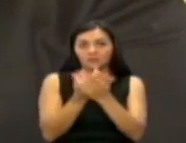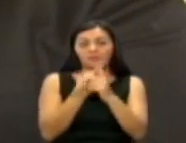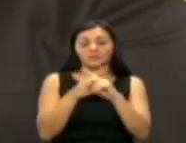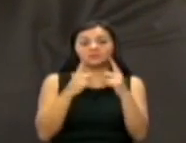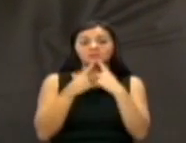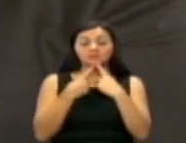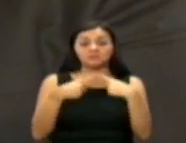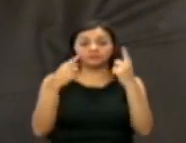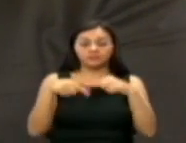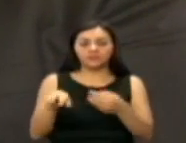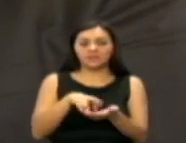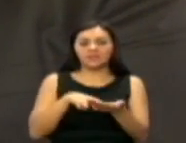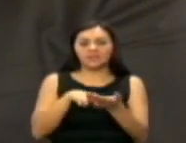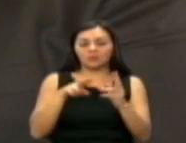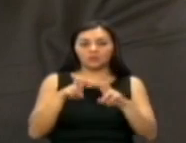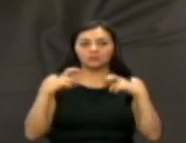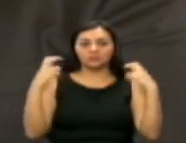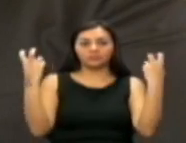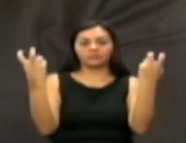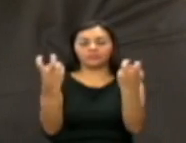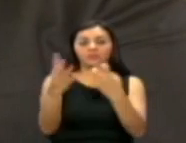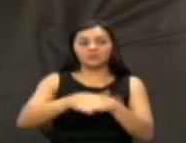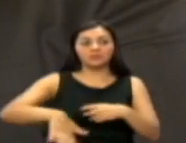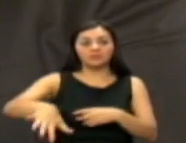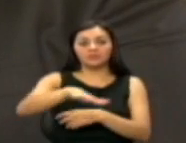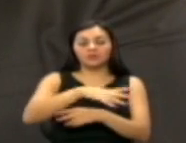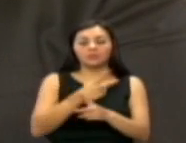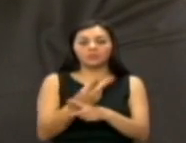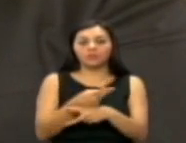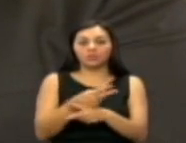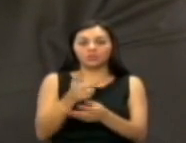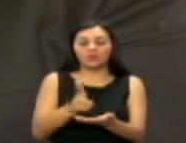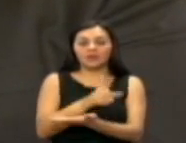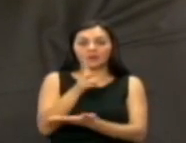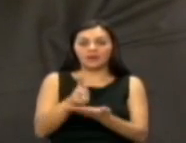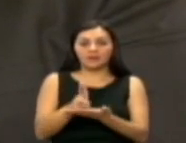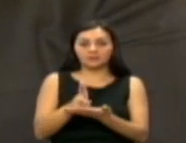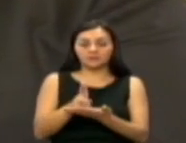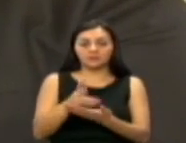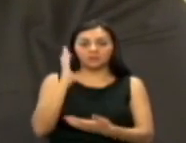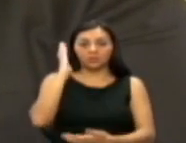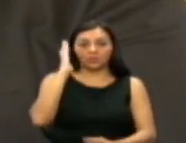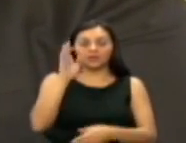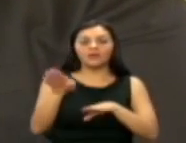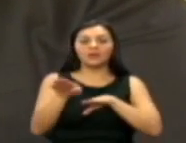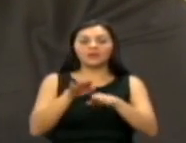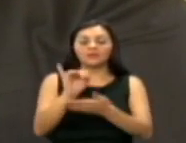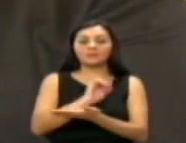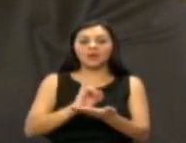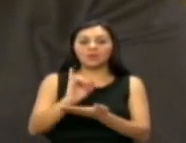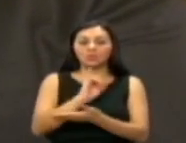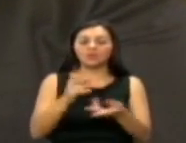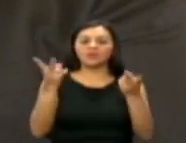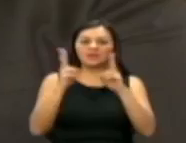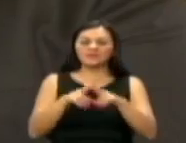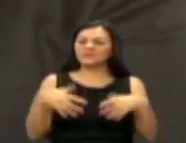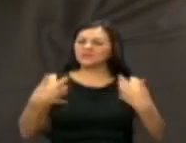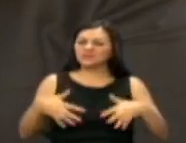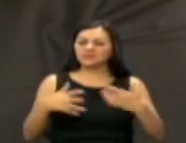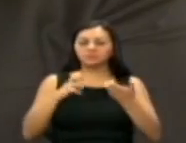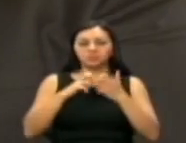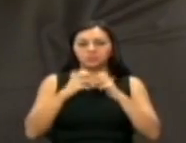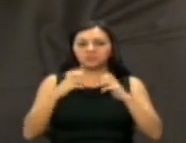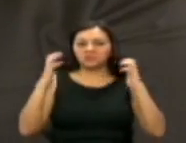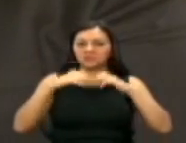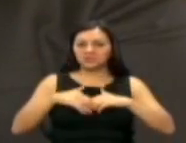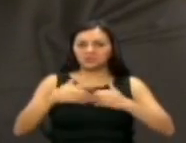haber esta reunión con los sectores productivos de la provincia del Carchi. Imbabura también se ha visto afectado, el sector comercial expresa su malestar,